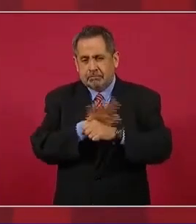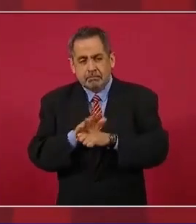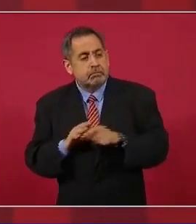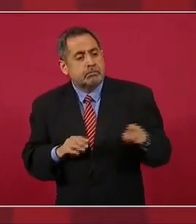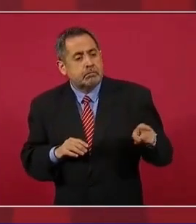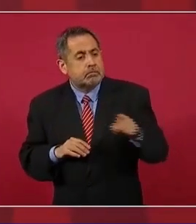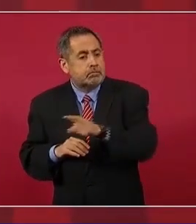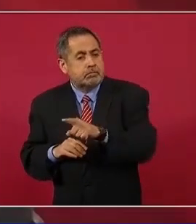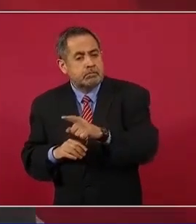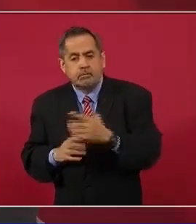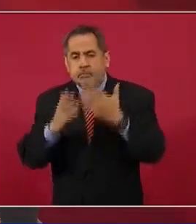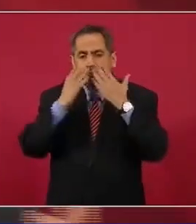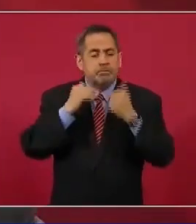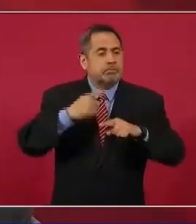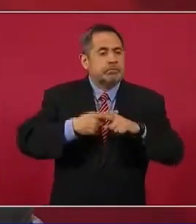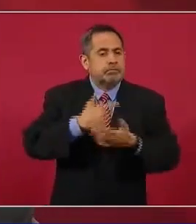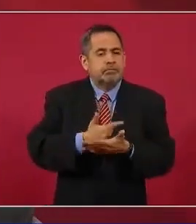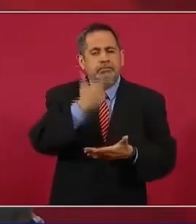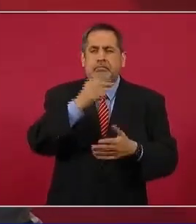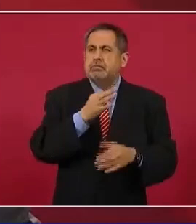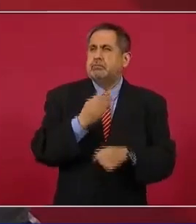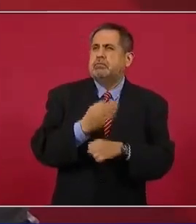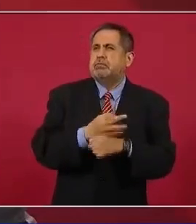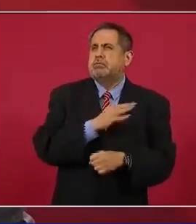tienen enfermedad grave, cerca del